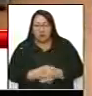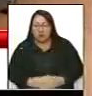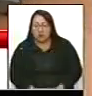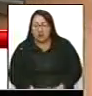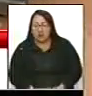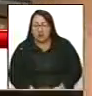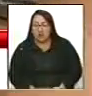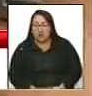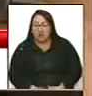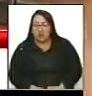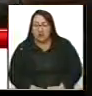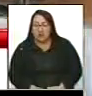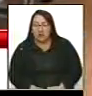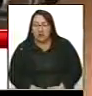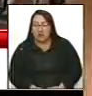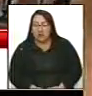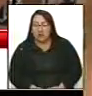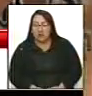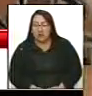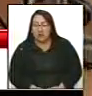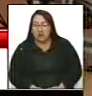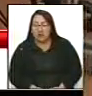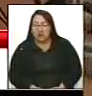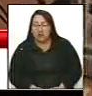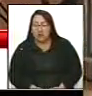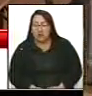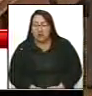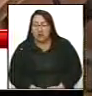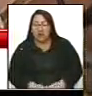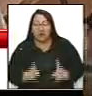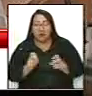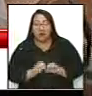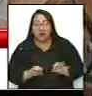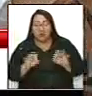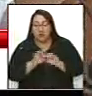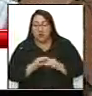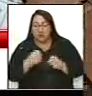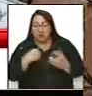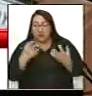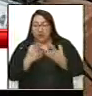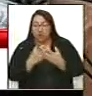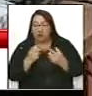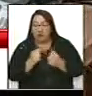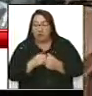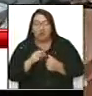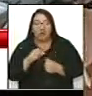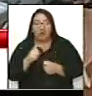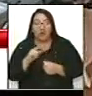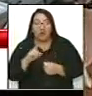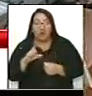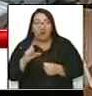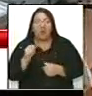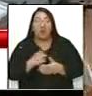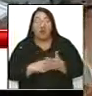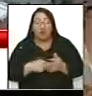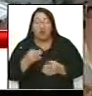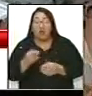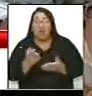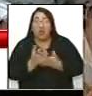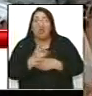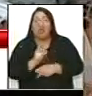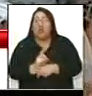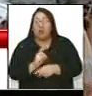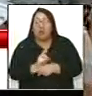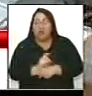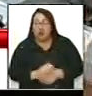esta, de este tema, en cual es muy, pero muy importante, coincido con Paul que realmente la